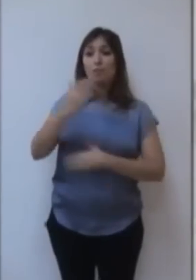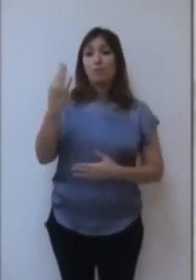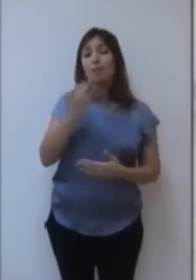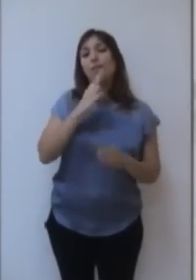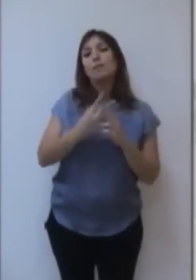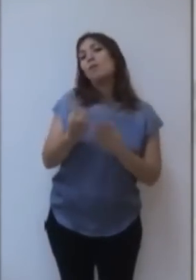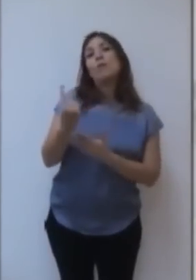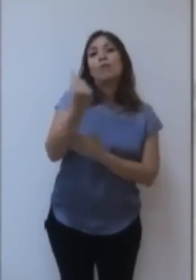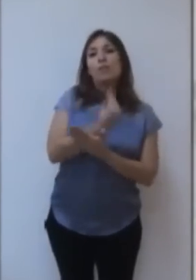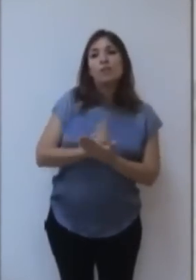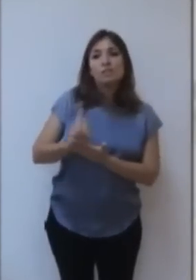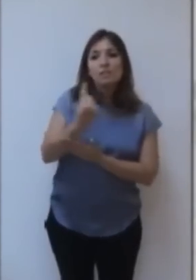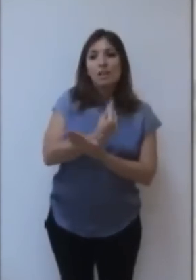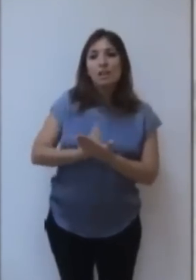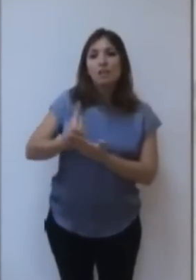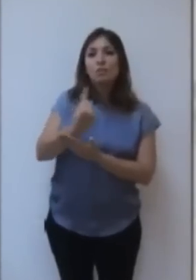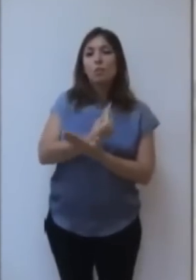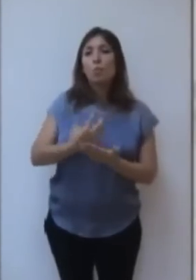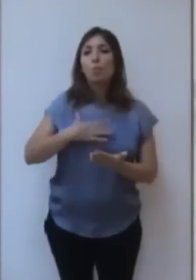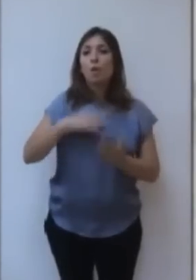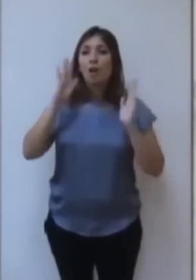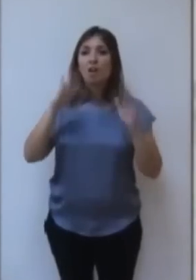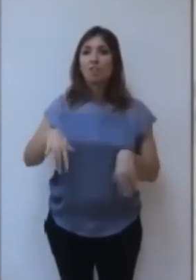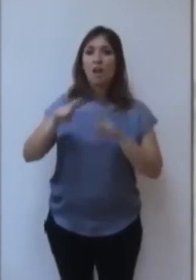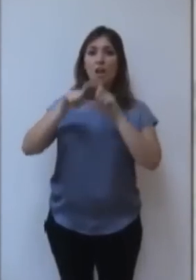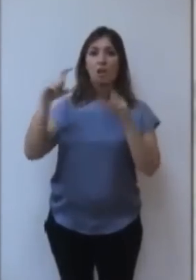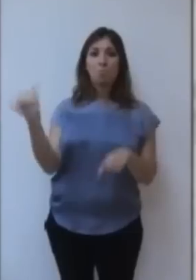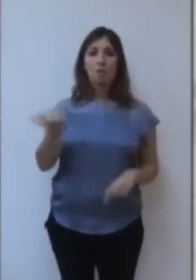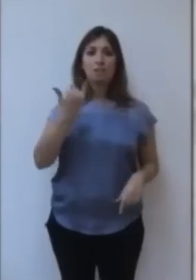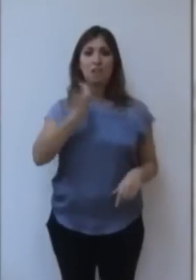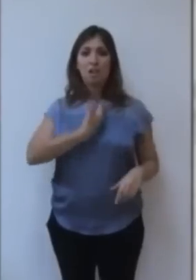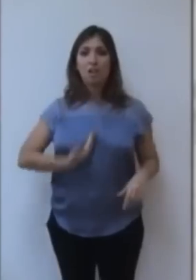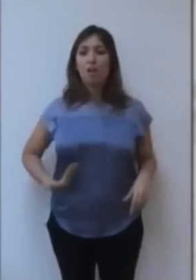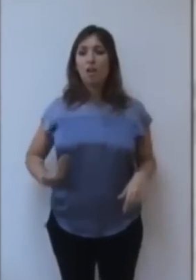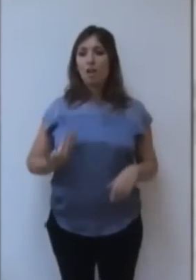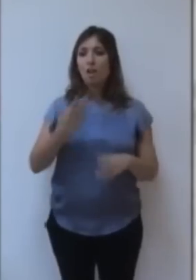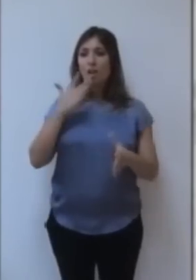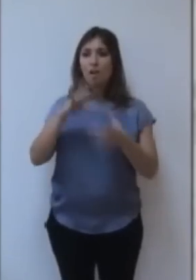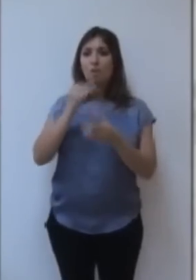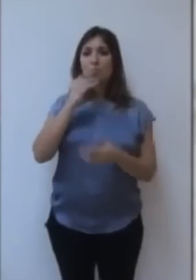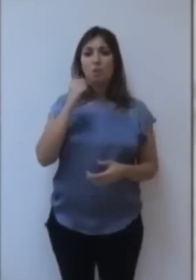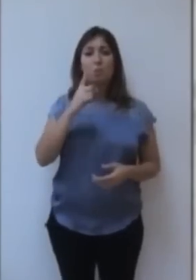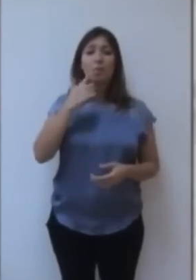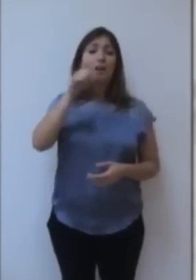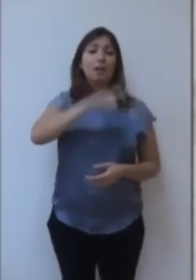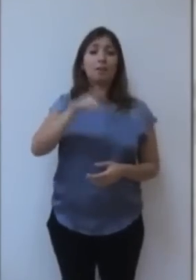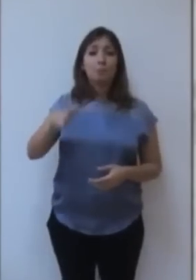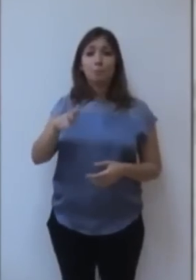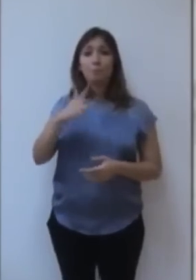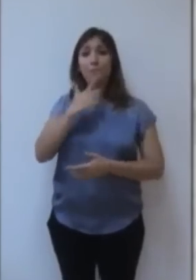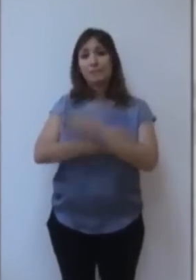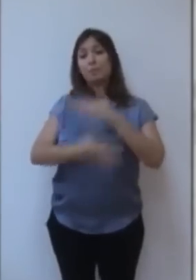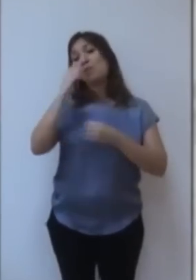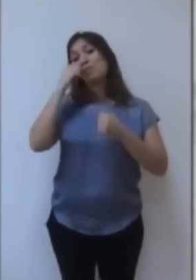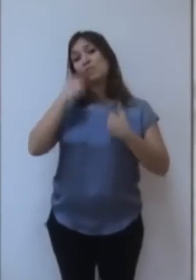diseños no es algo que al mundo empresarial le interese, ¿no? Así como las personas físicas con